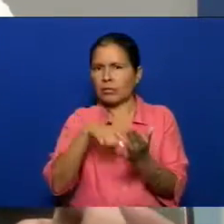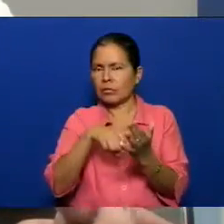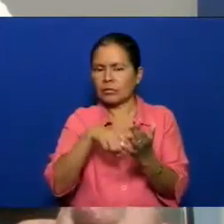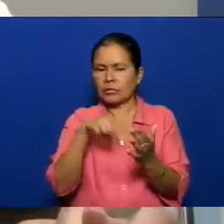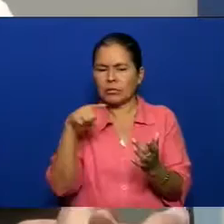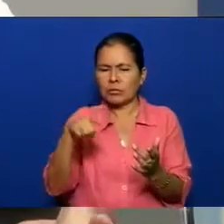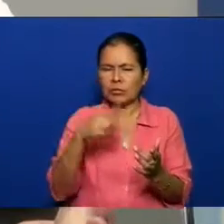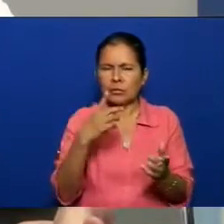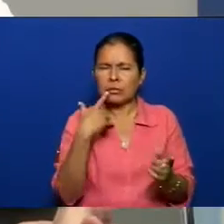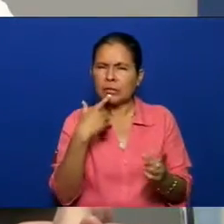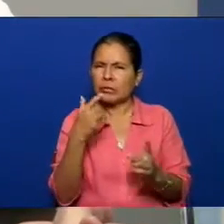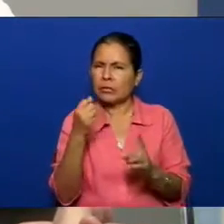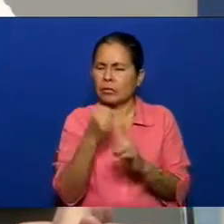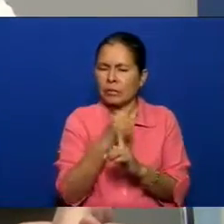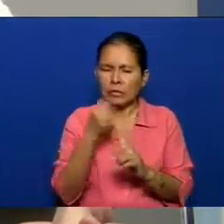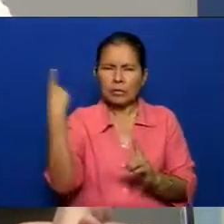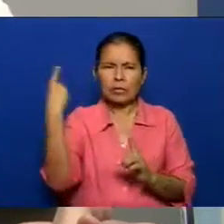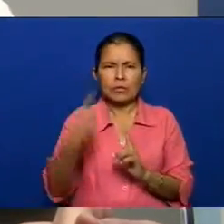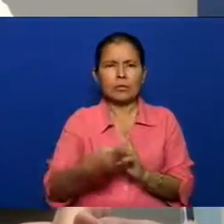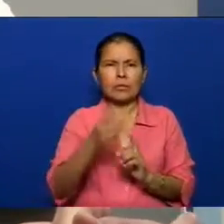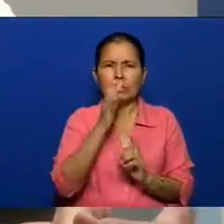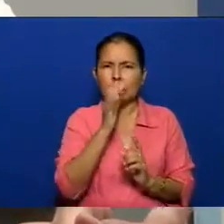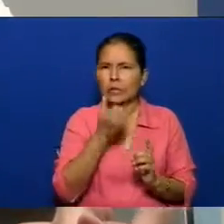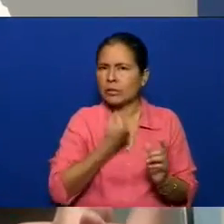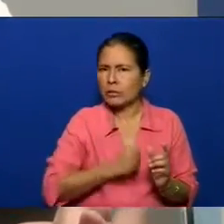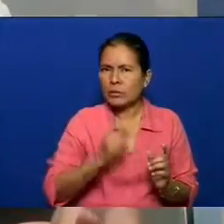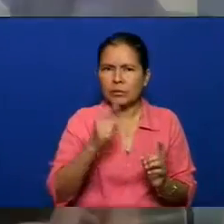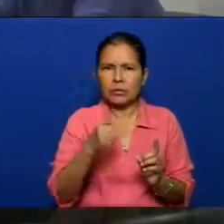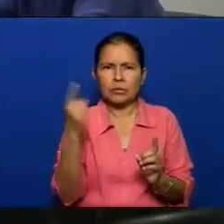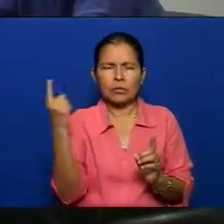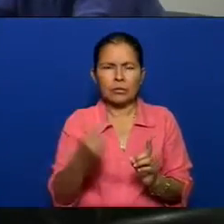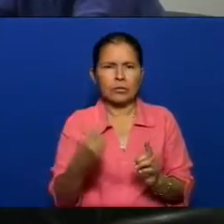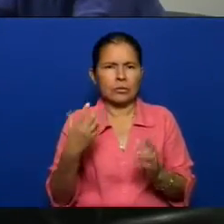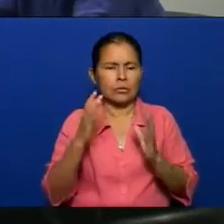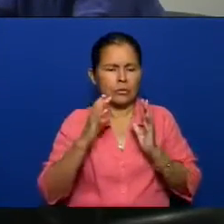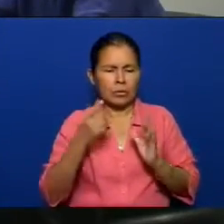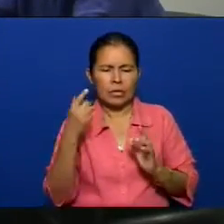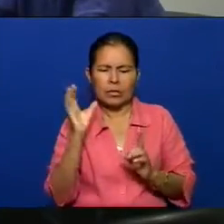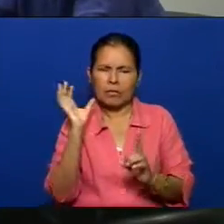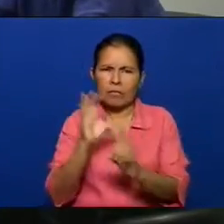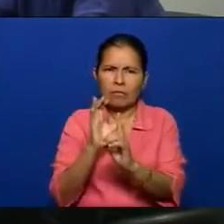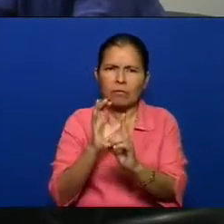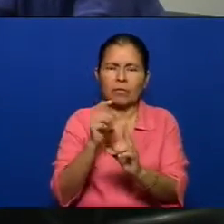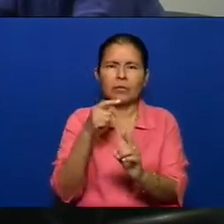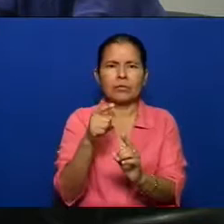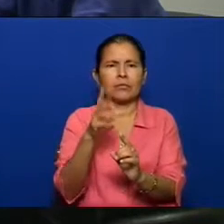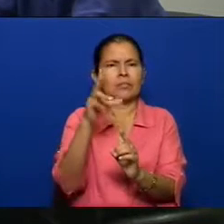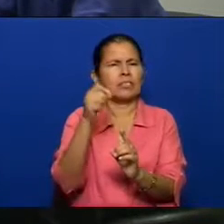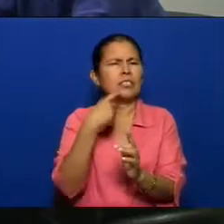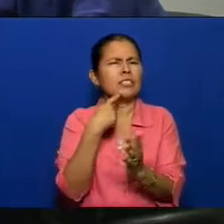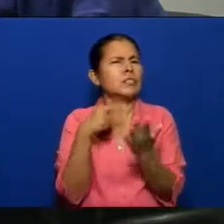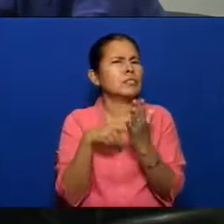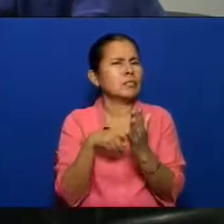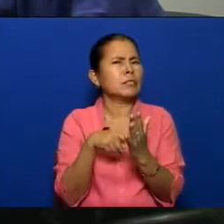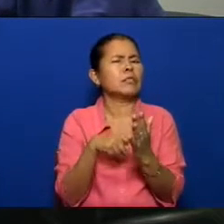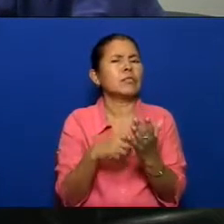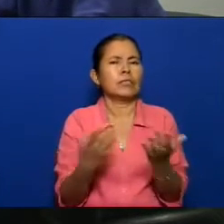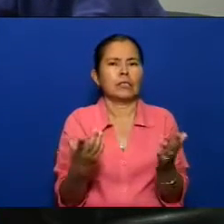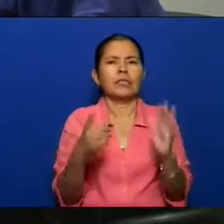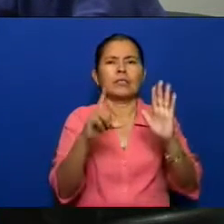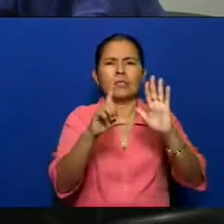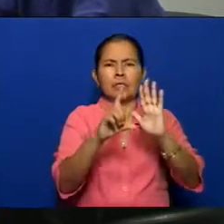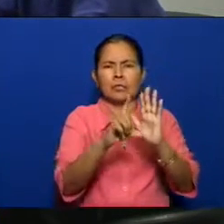hijos, contra sus hijas, castigo corporal, castigo físico, castigo verbal? Mira, yo creo que los marcos legales